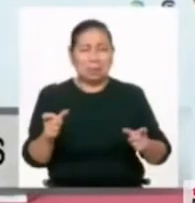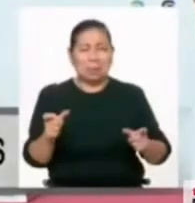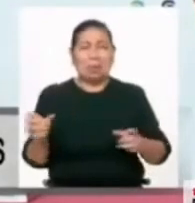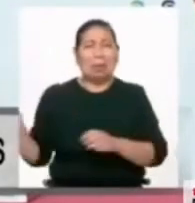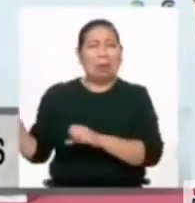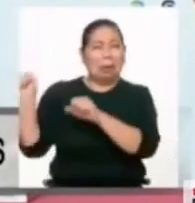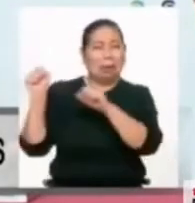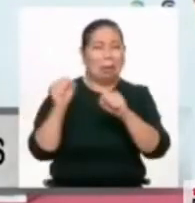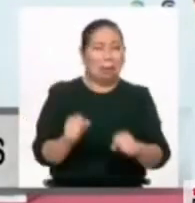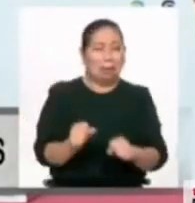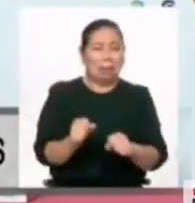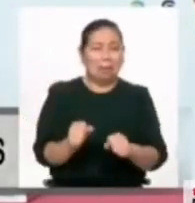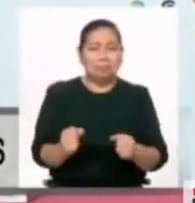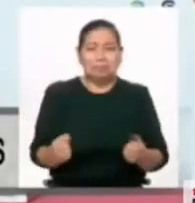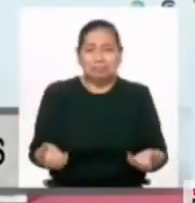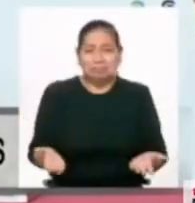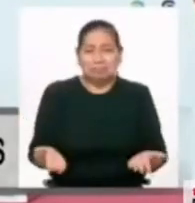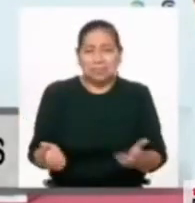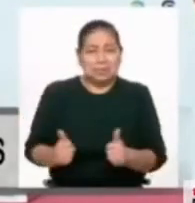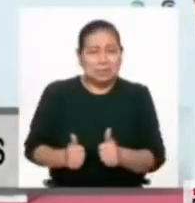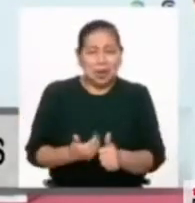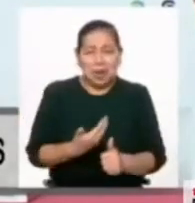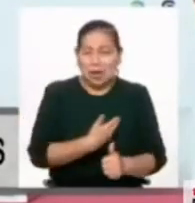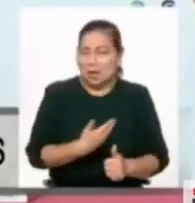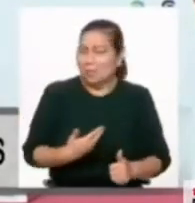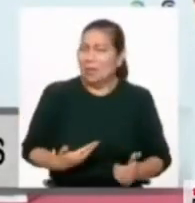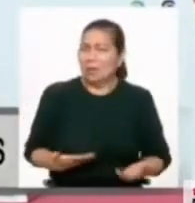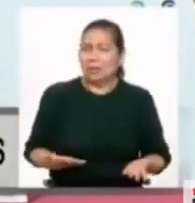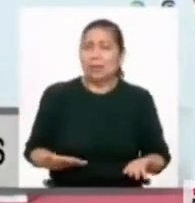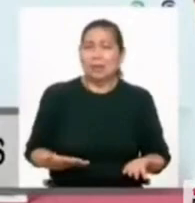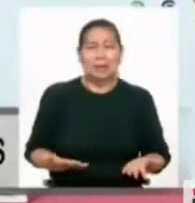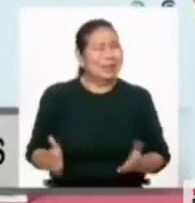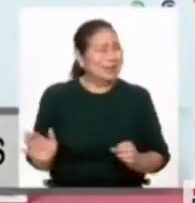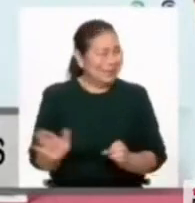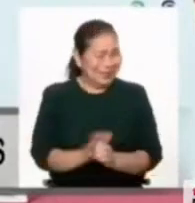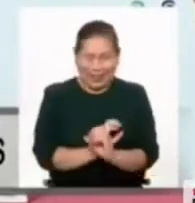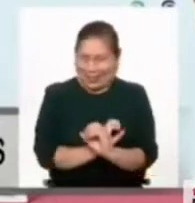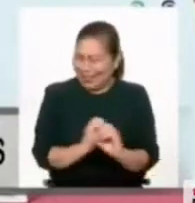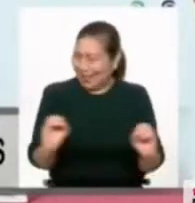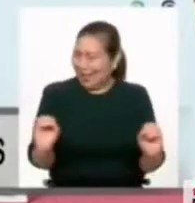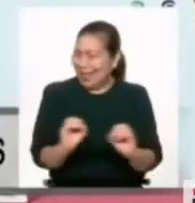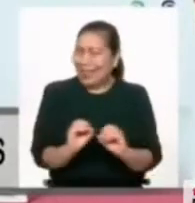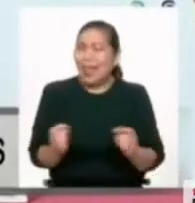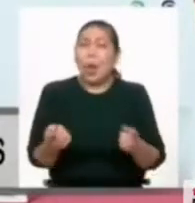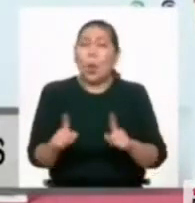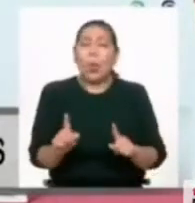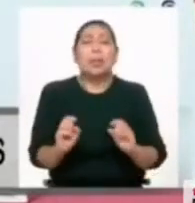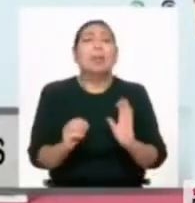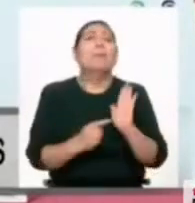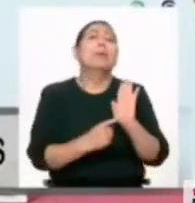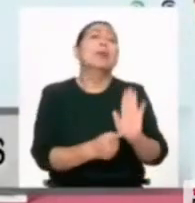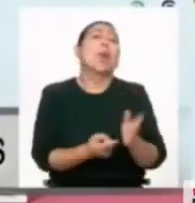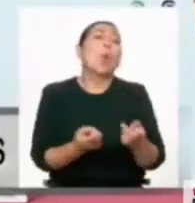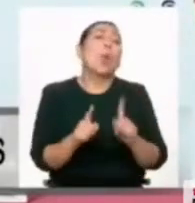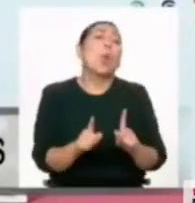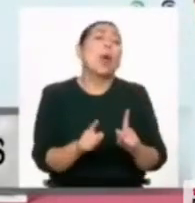¿no?, allí que son seguidores del gobierno. En absoluto, no hay nada de eso. ¿Cuándo han podido